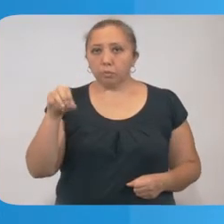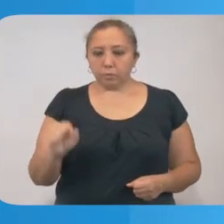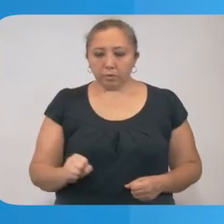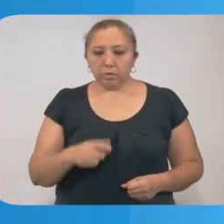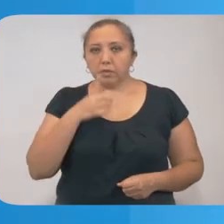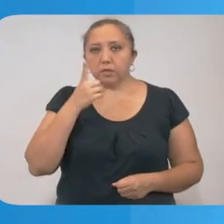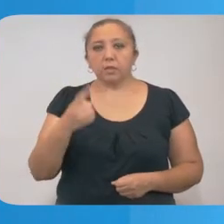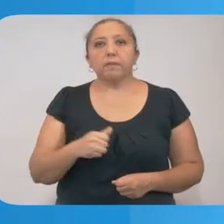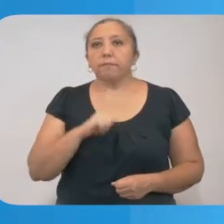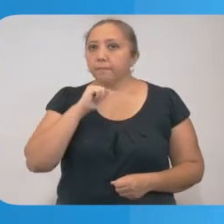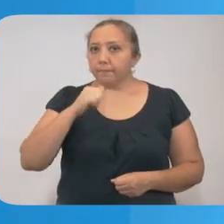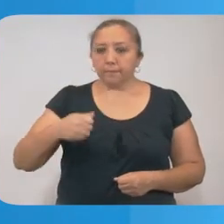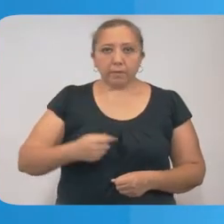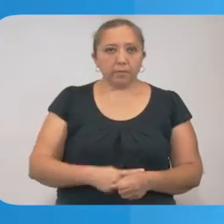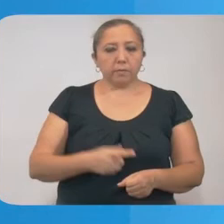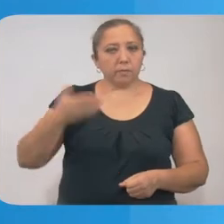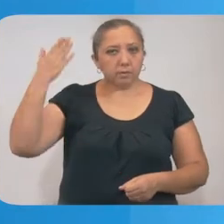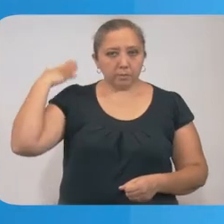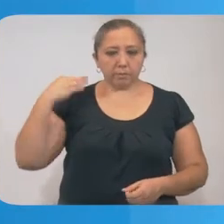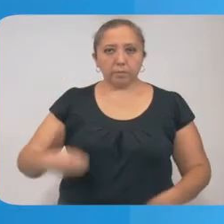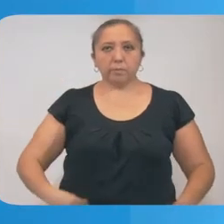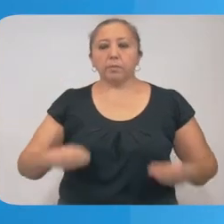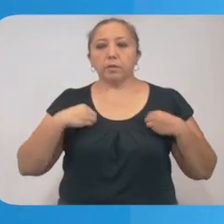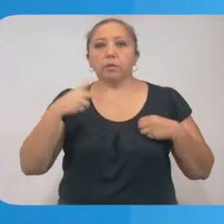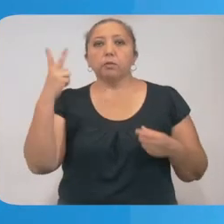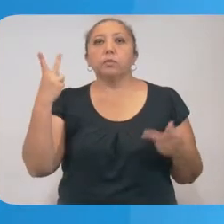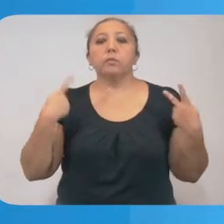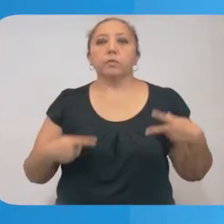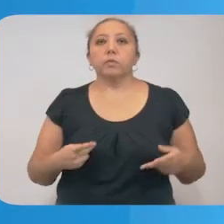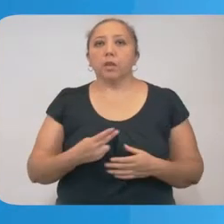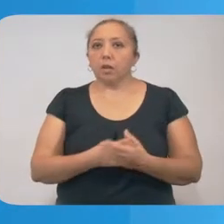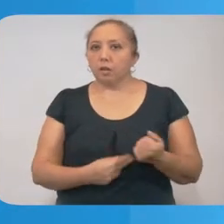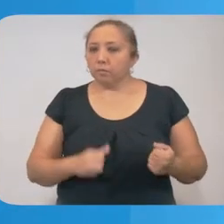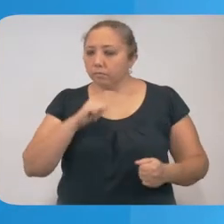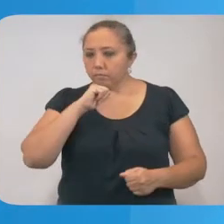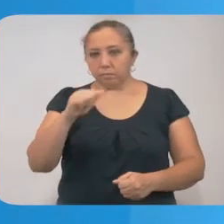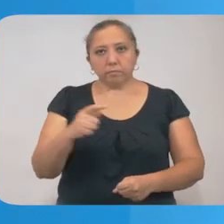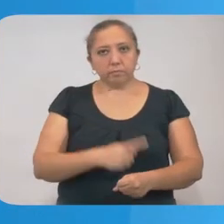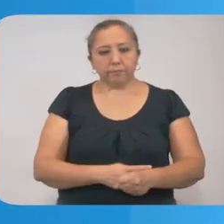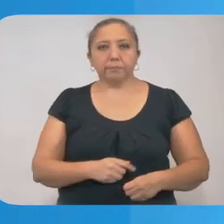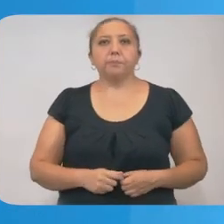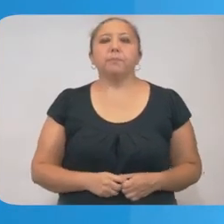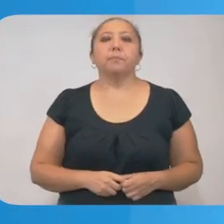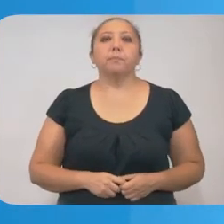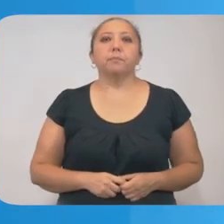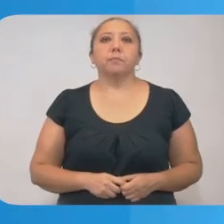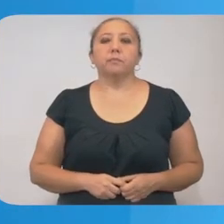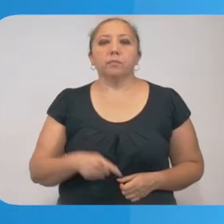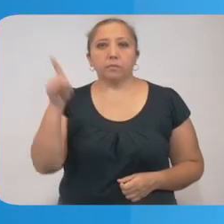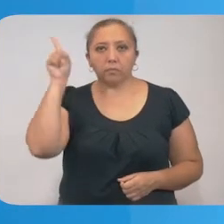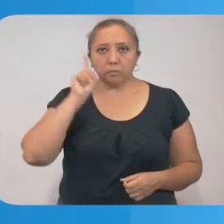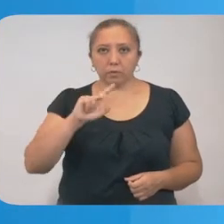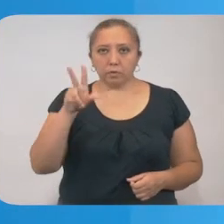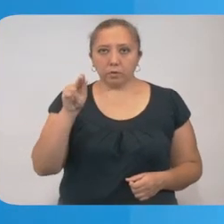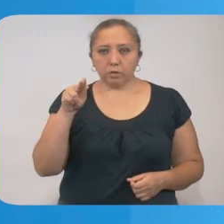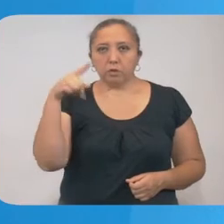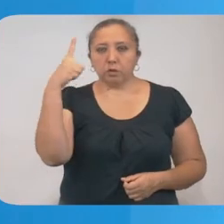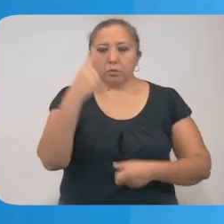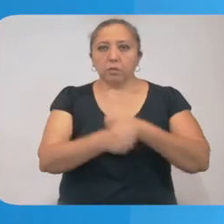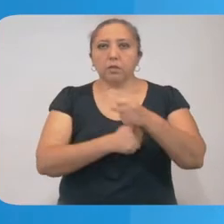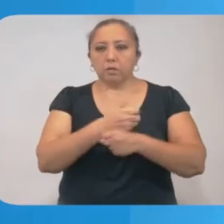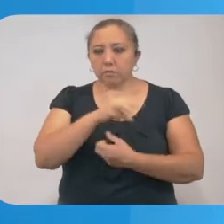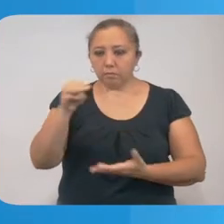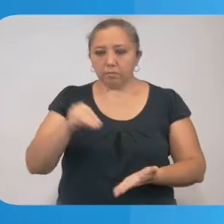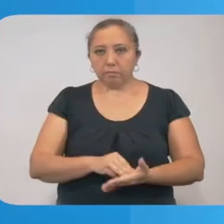historial de enfermedades. El paciente convivía con 2 contactos, ambos asintomáticos. Mujer de 81 años de